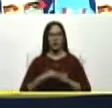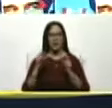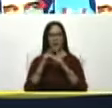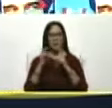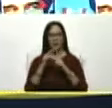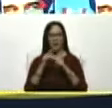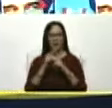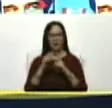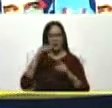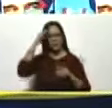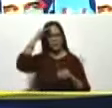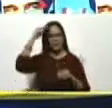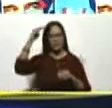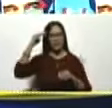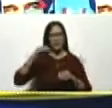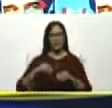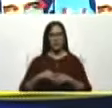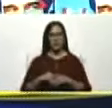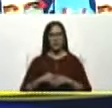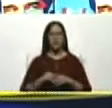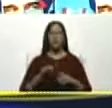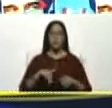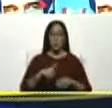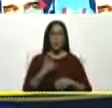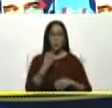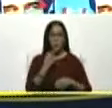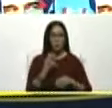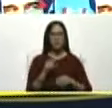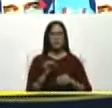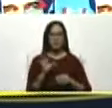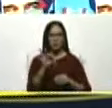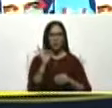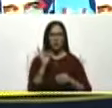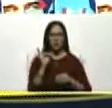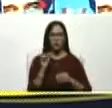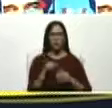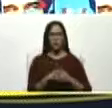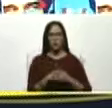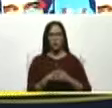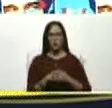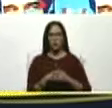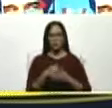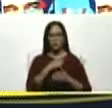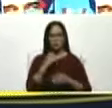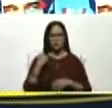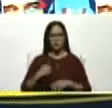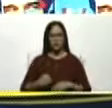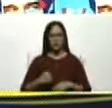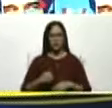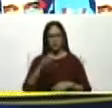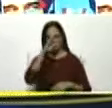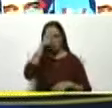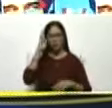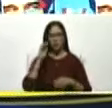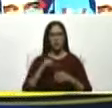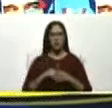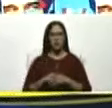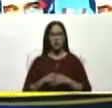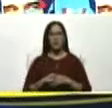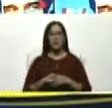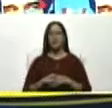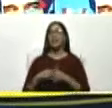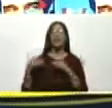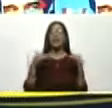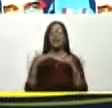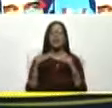militar, y pudiéramos parafrasear con Ho Chi Minh, Diosdado: es la guerra de